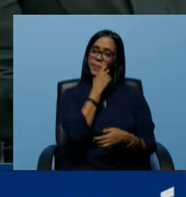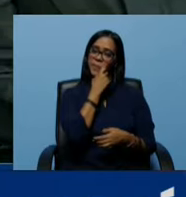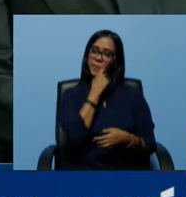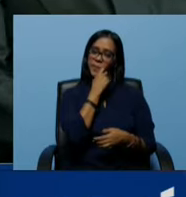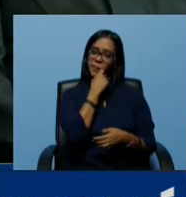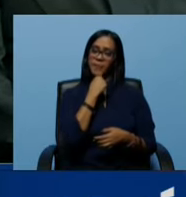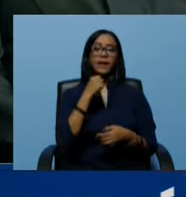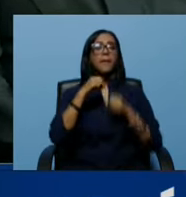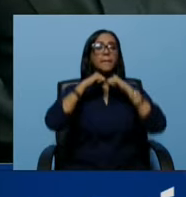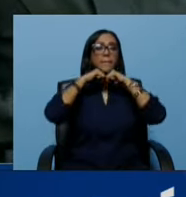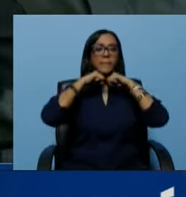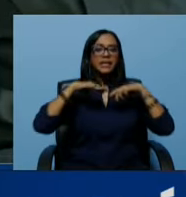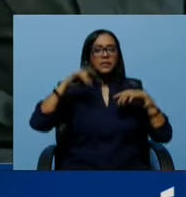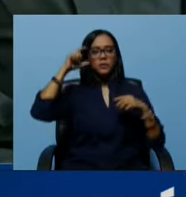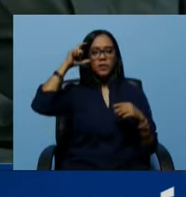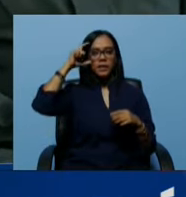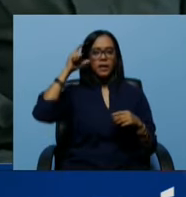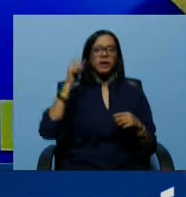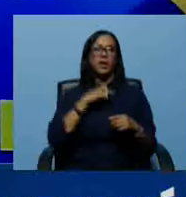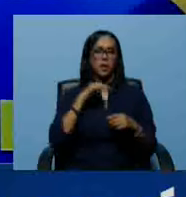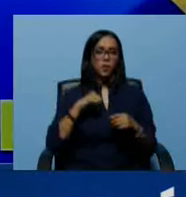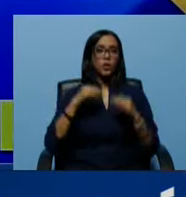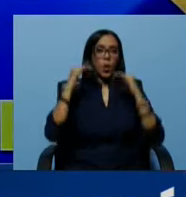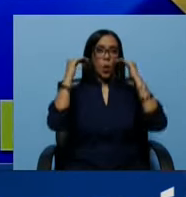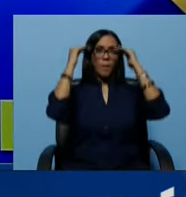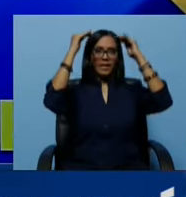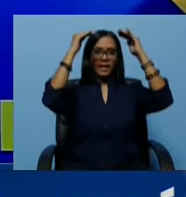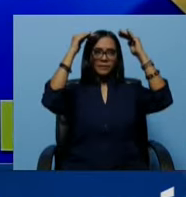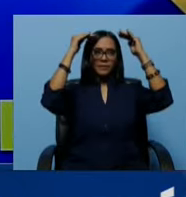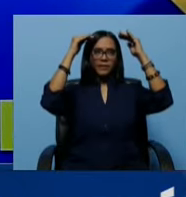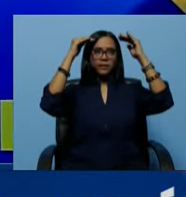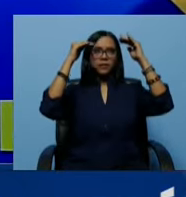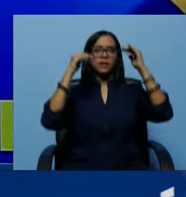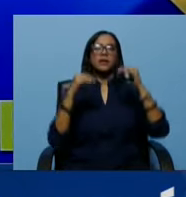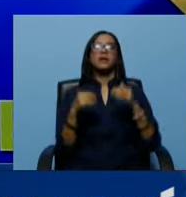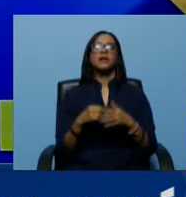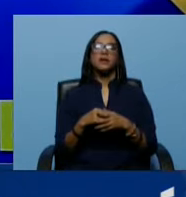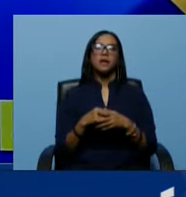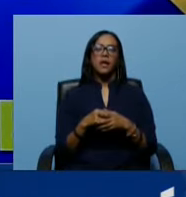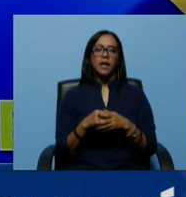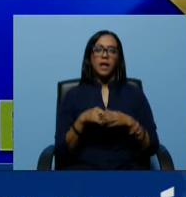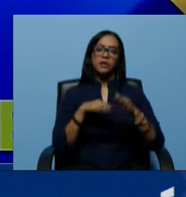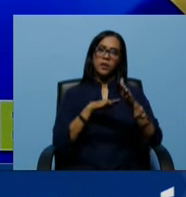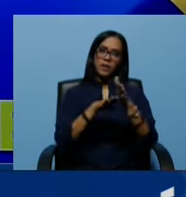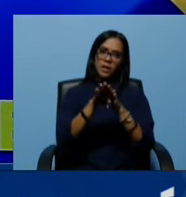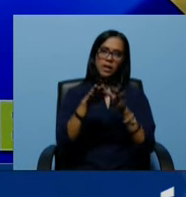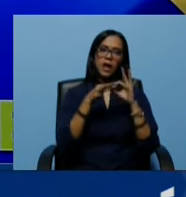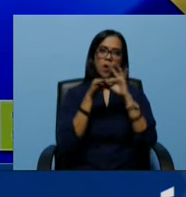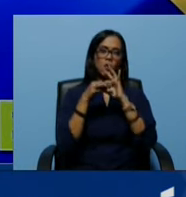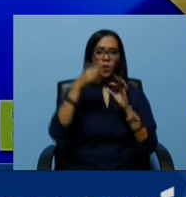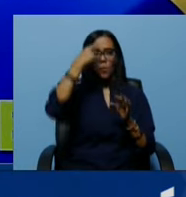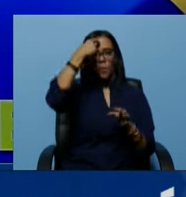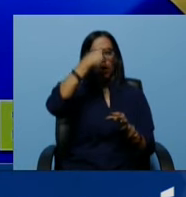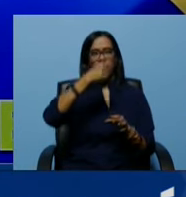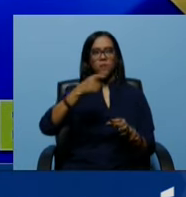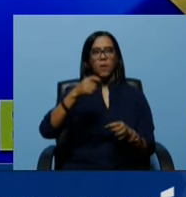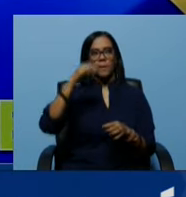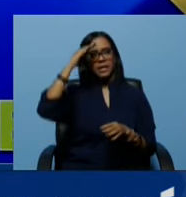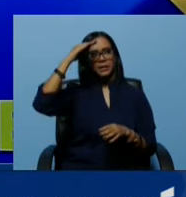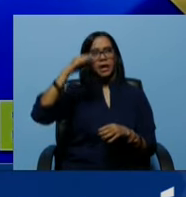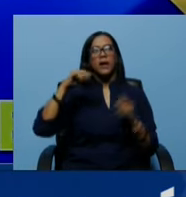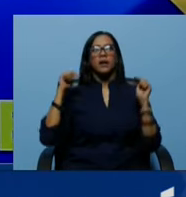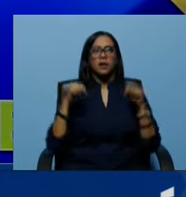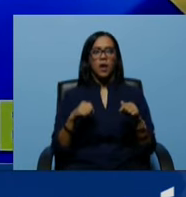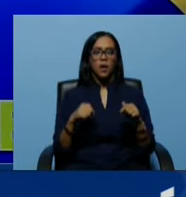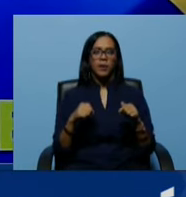Bendito el día en que nuestro comandante echó a andar la Unión Cívico-Militar, que hoy